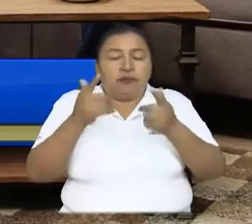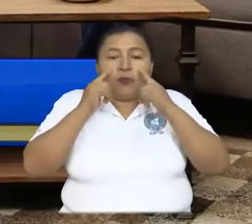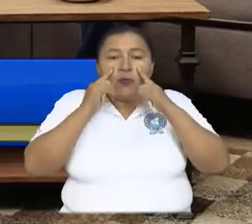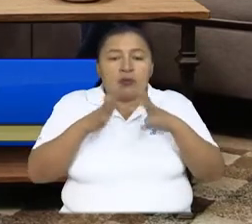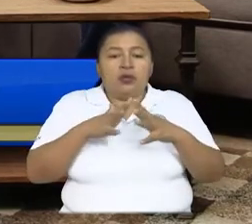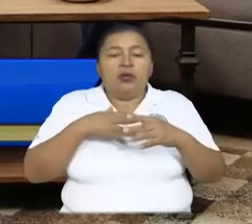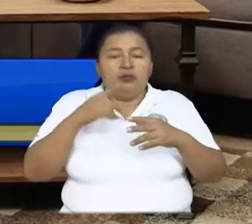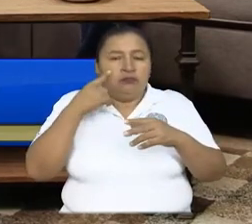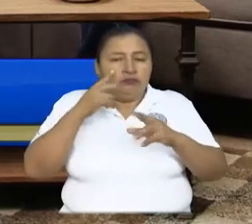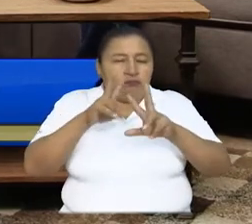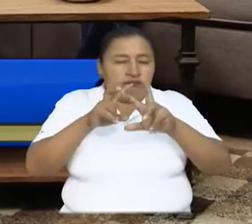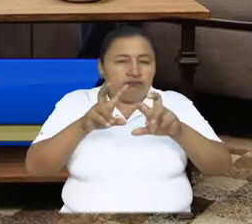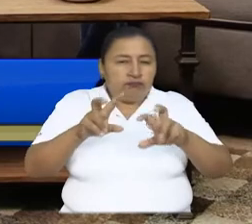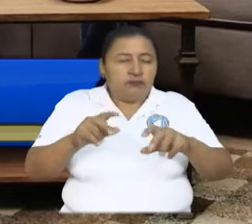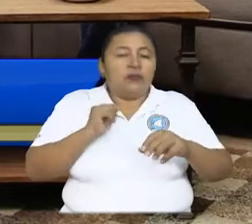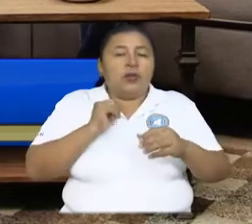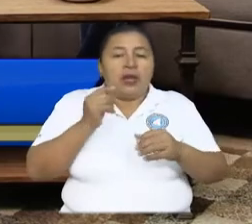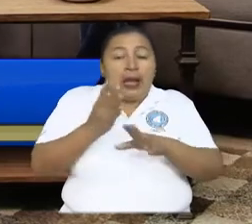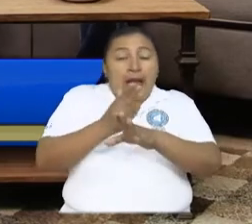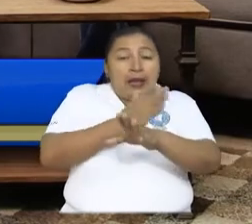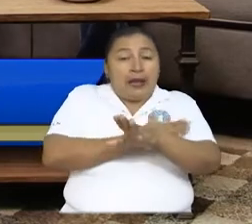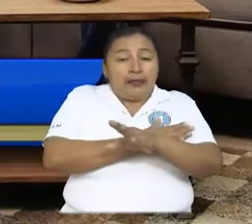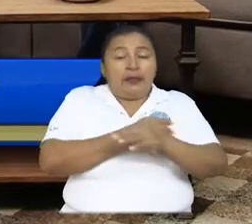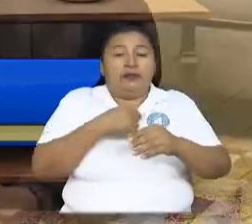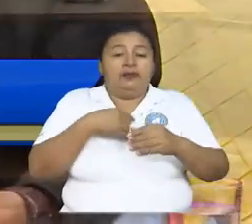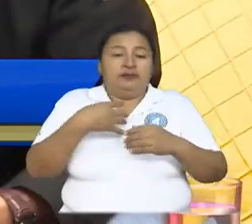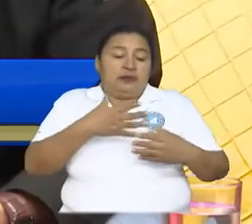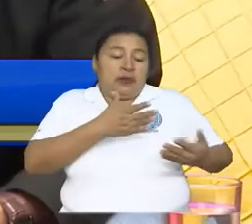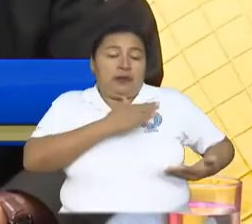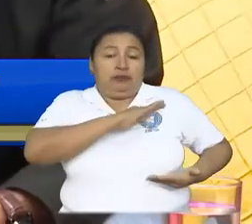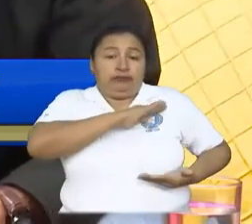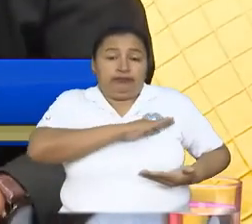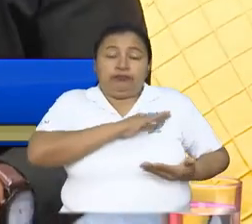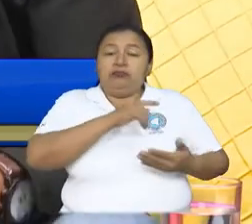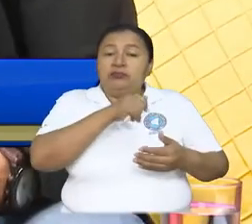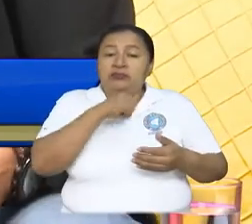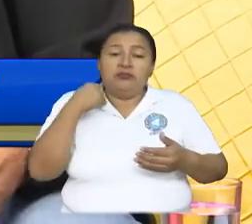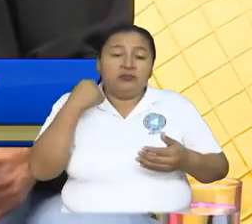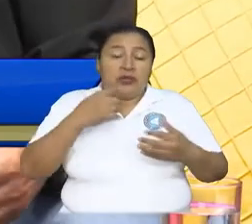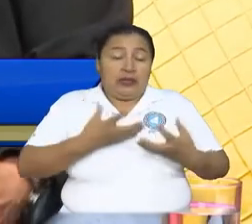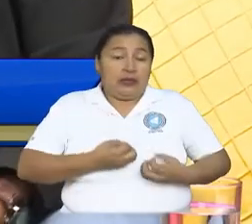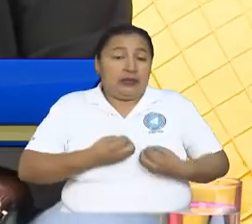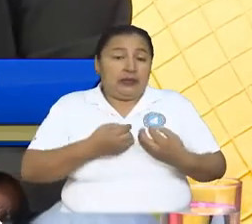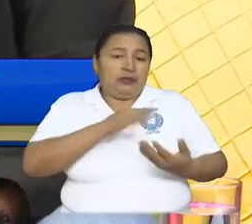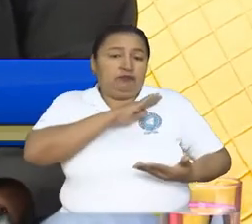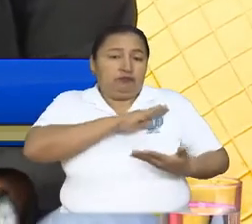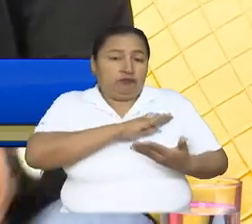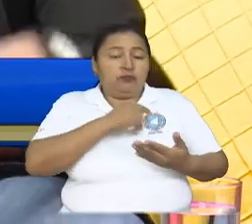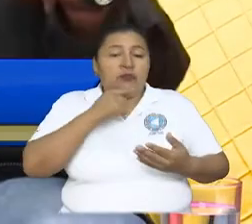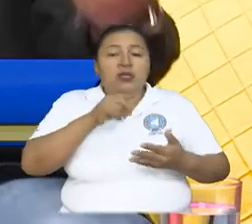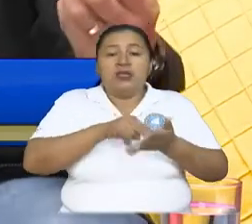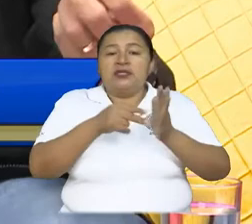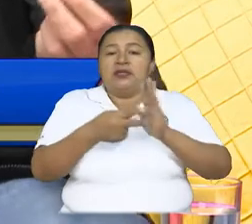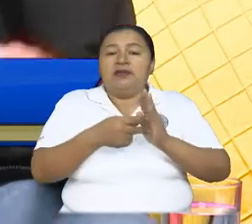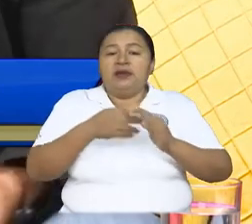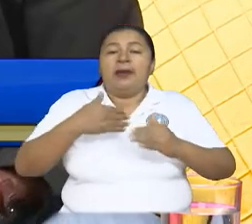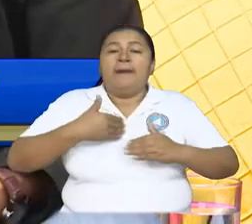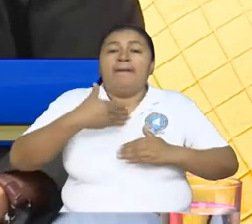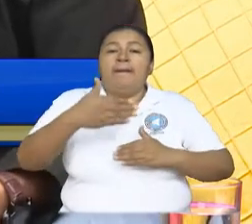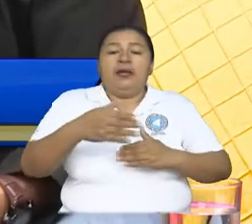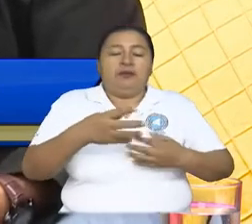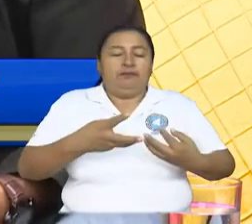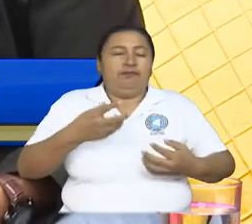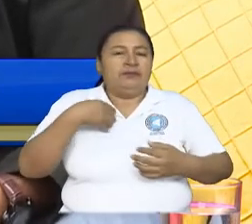temprana de las lesiones del cáncer de mama eso significa extender la quimioterapia